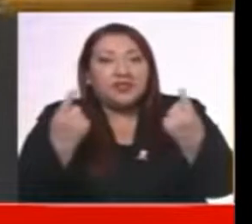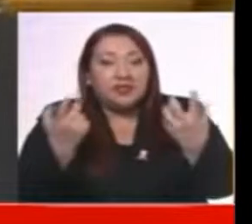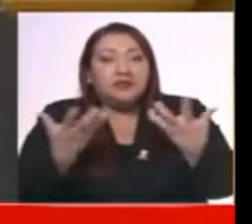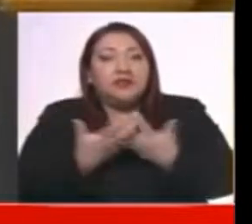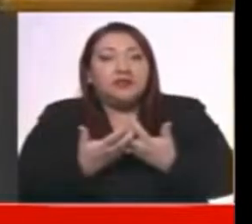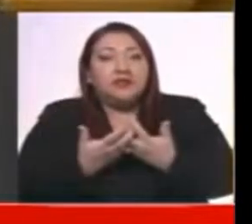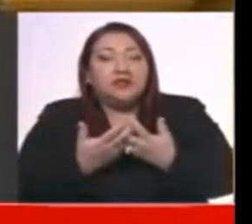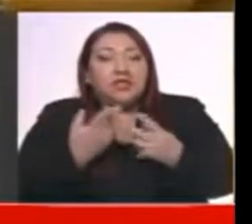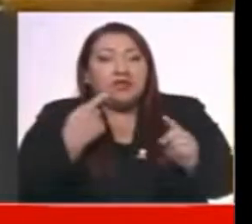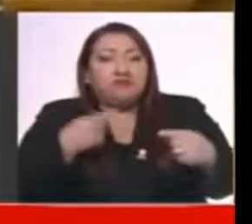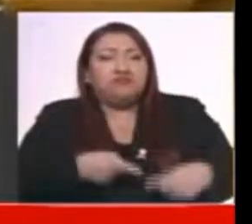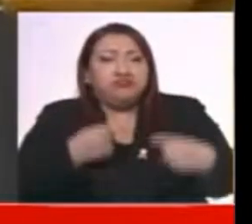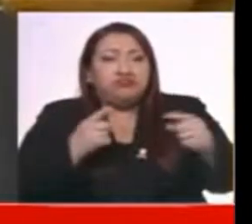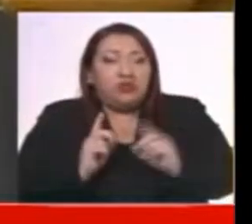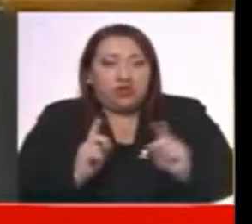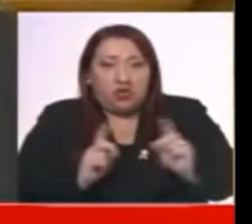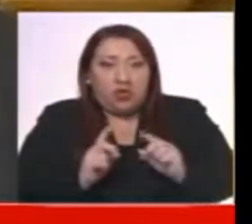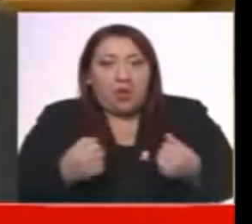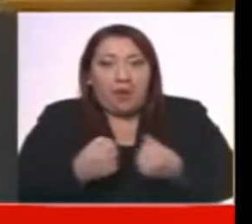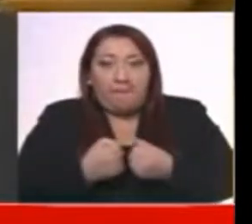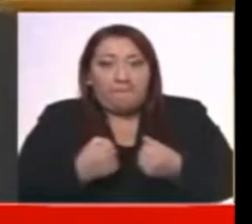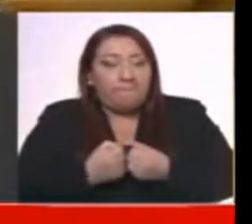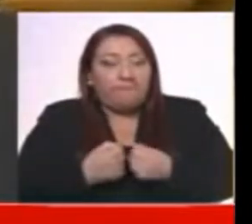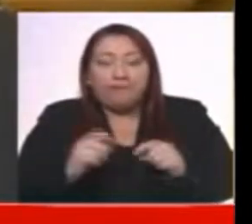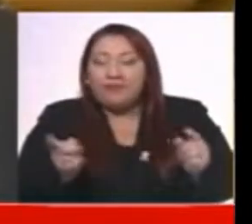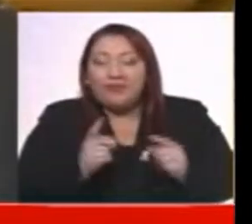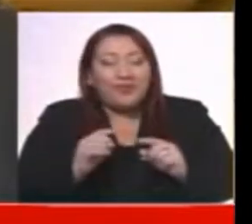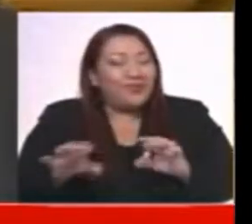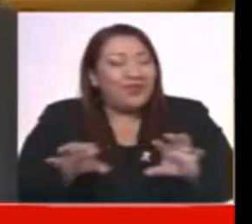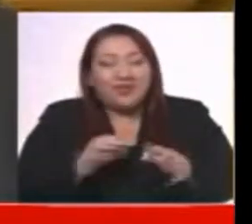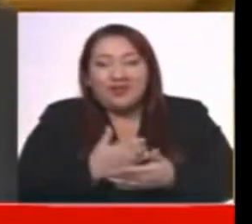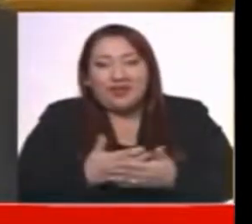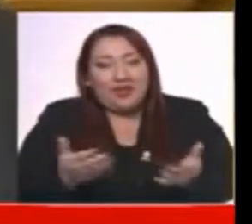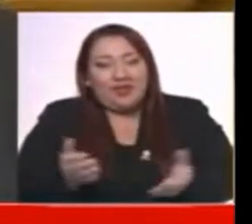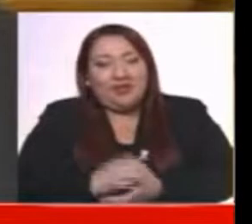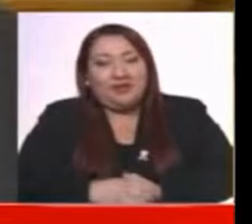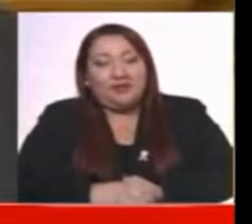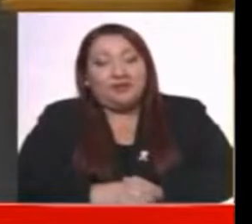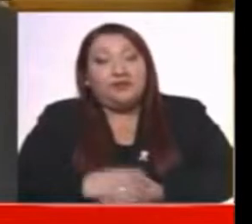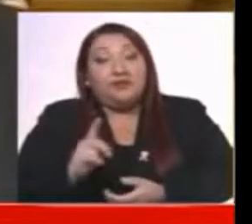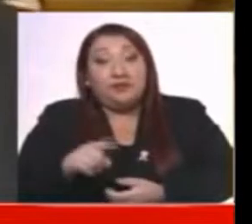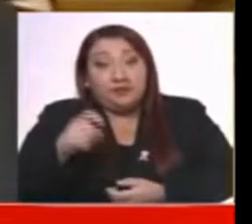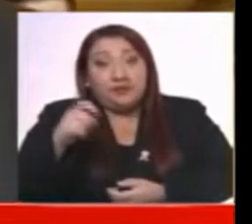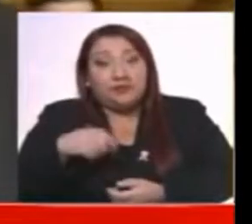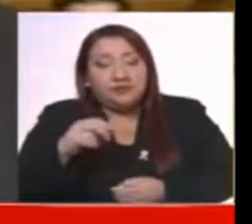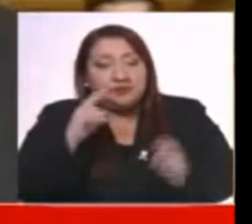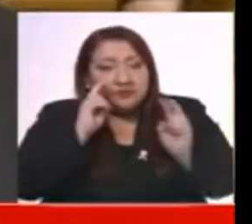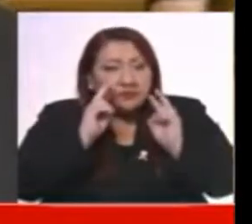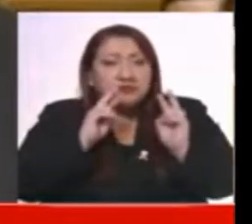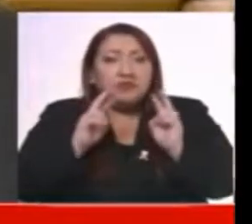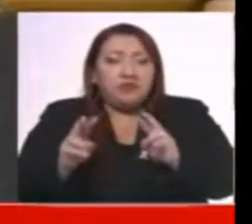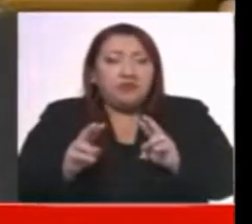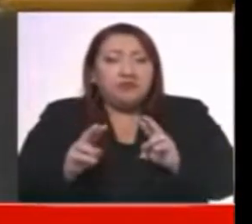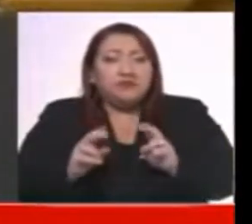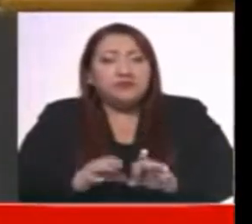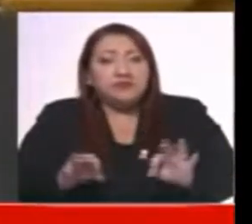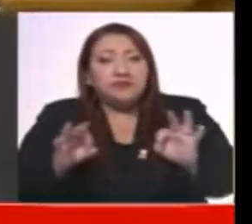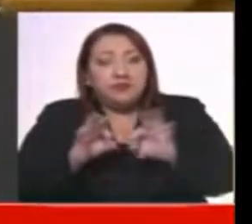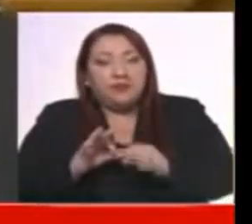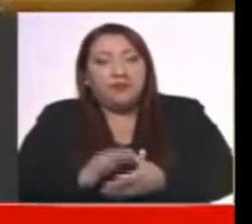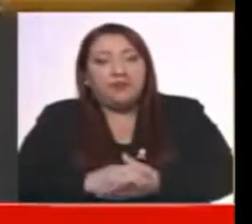la confrontación, la pelea no nos lleva a ningún lado y que hay la necesidad de mirar con perspectiva,